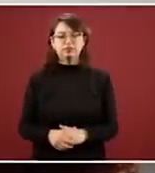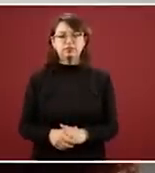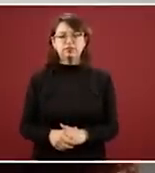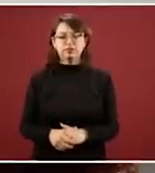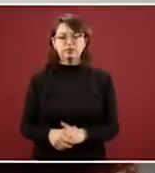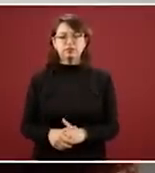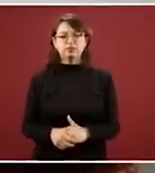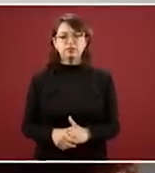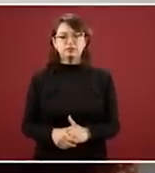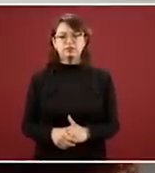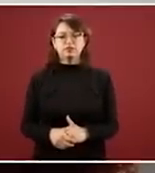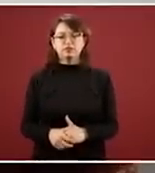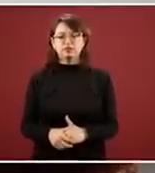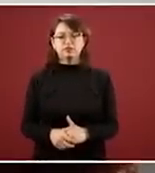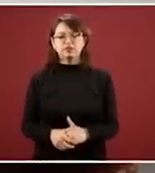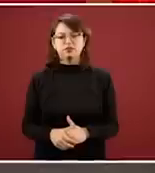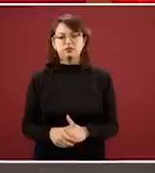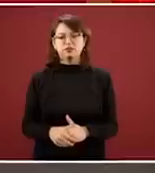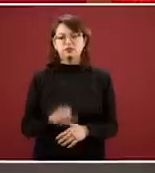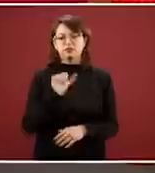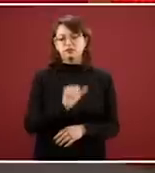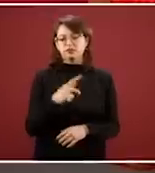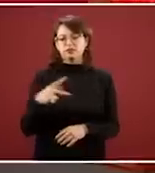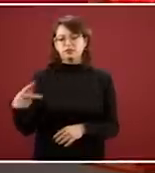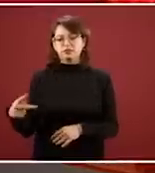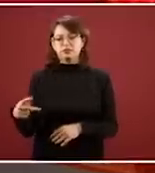las llamadas APP,